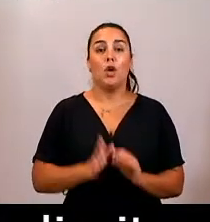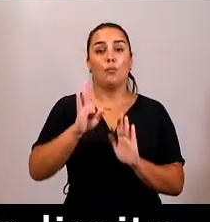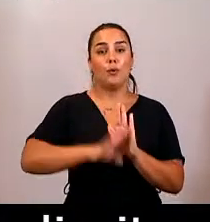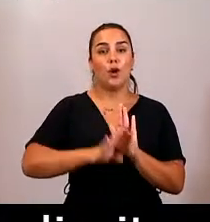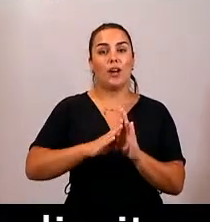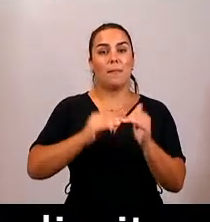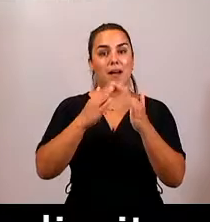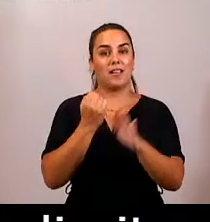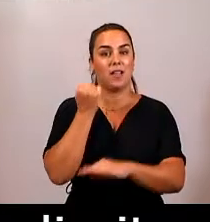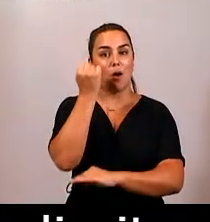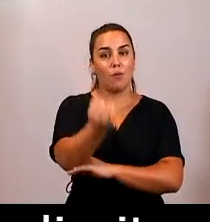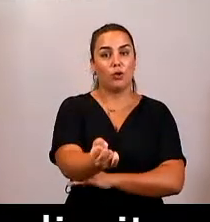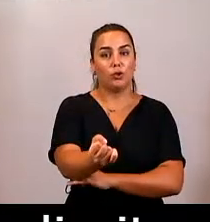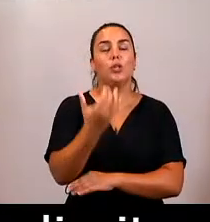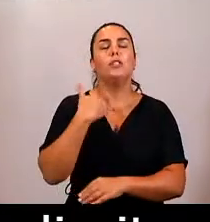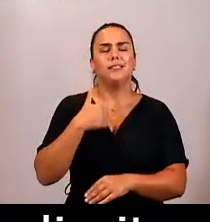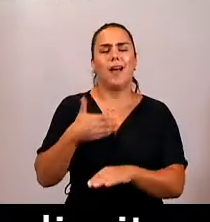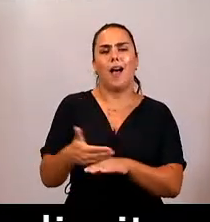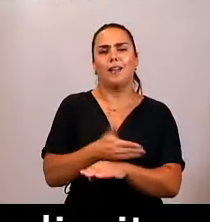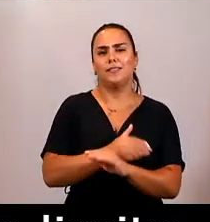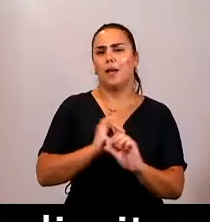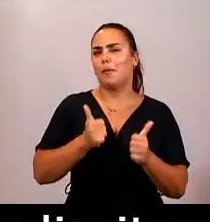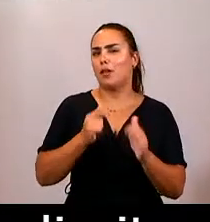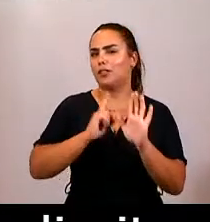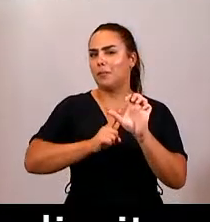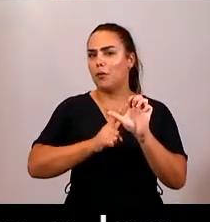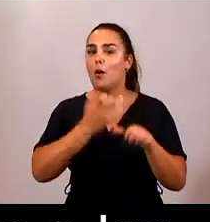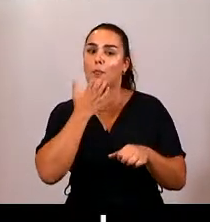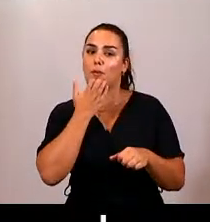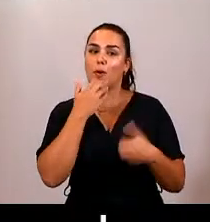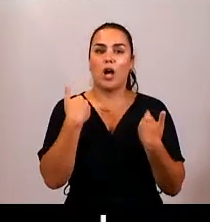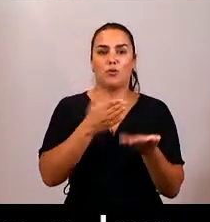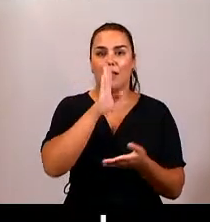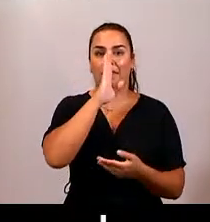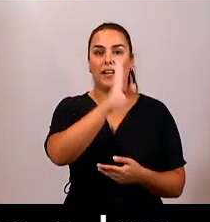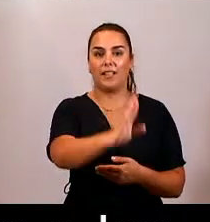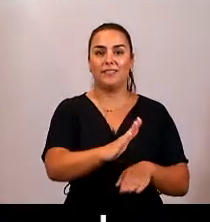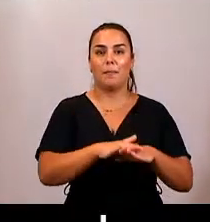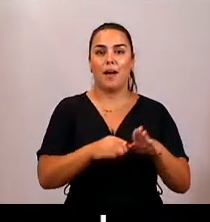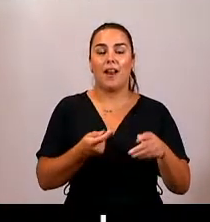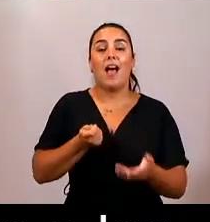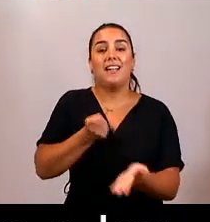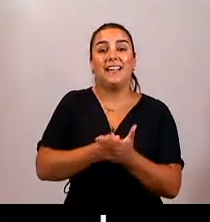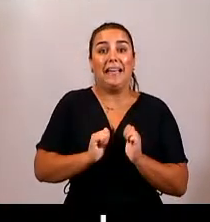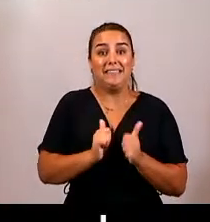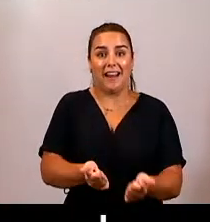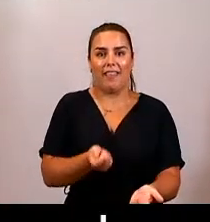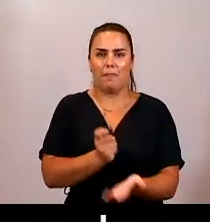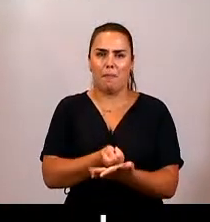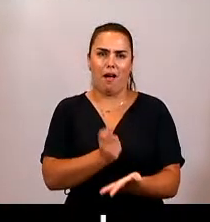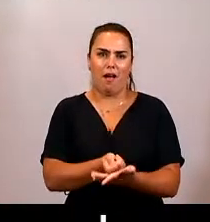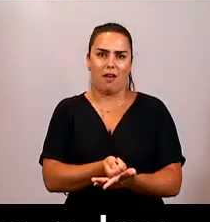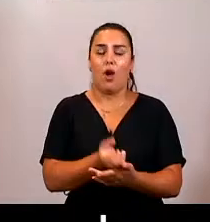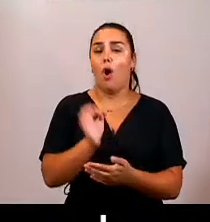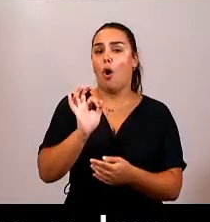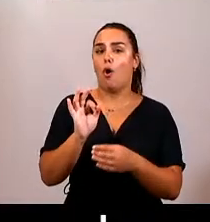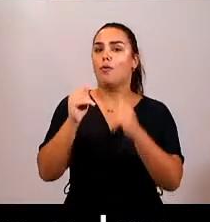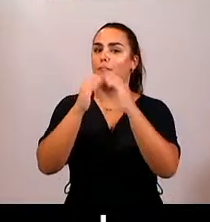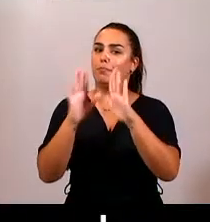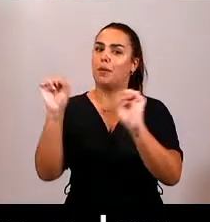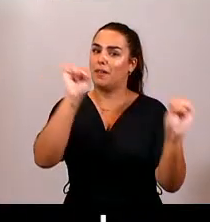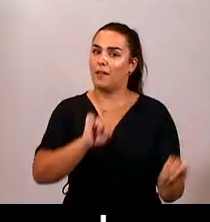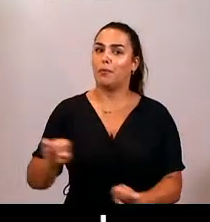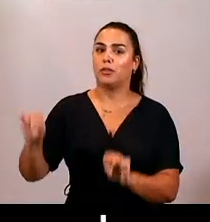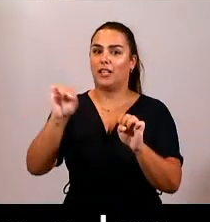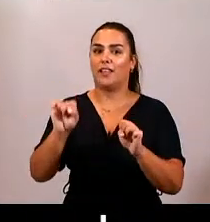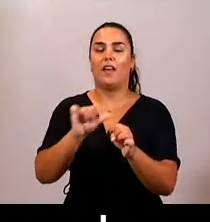vivienda se une a los que ya están en marcha en Extremadura, como las ayudas directas para pagar la entrada, las de vivienda protegida autopromovida y